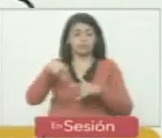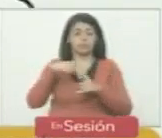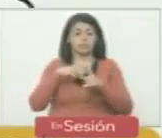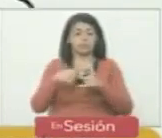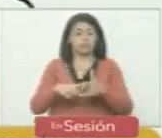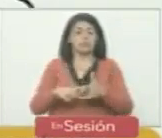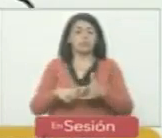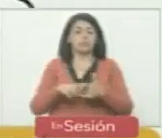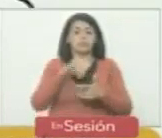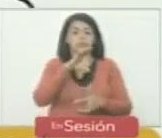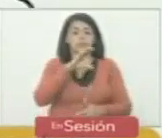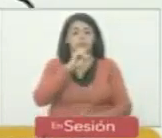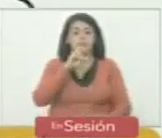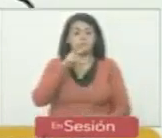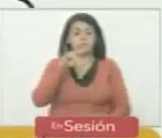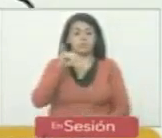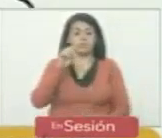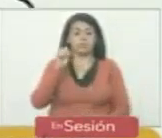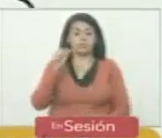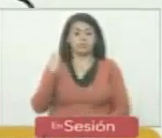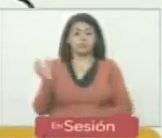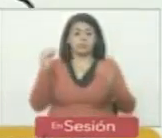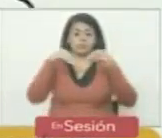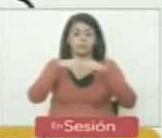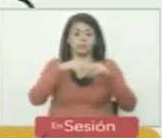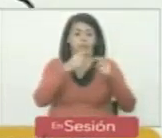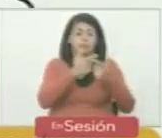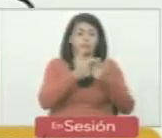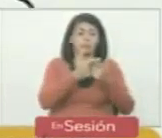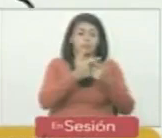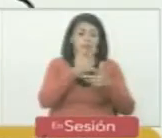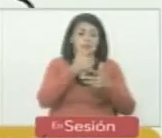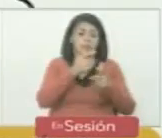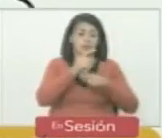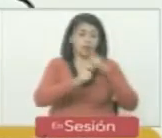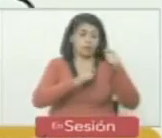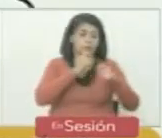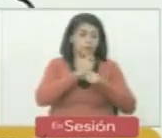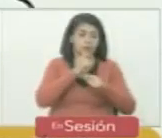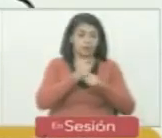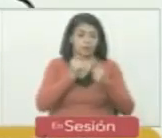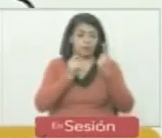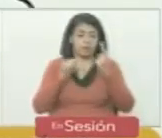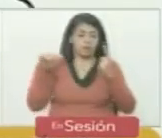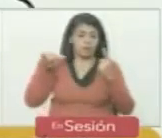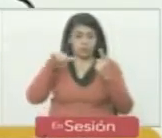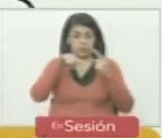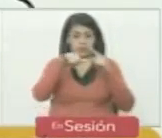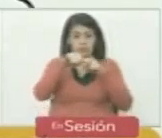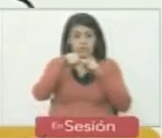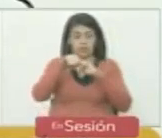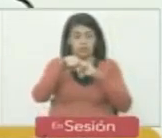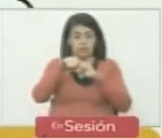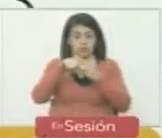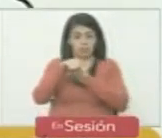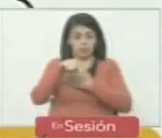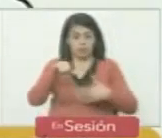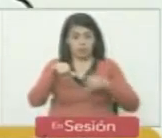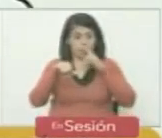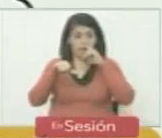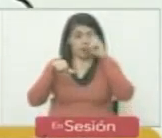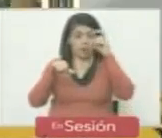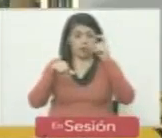de Conviasa es asociar primero al avión donde andaba el presidente Nicolás